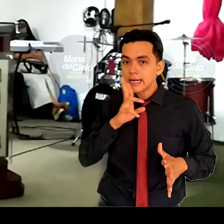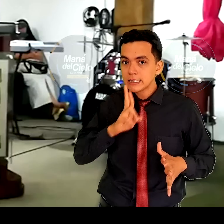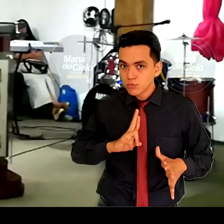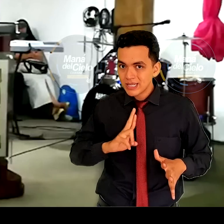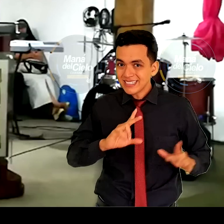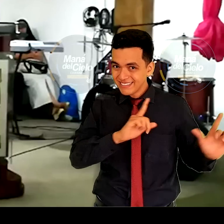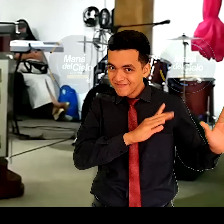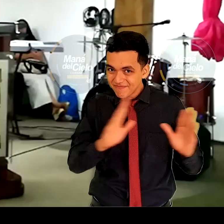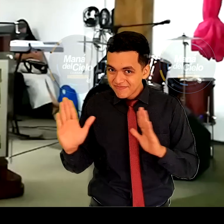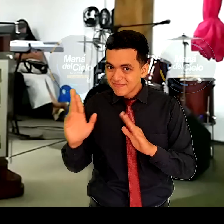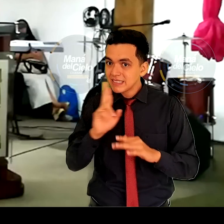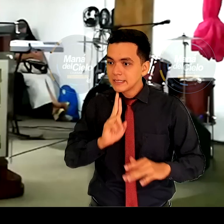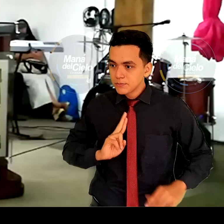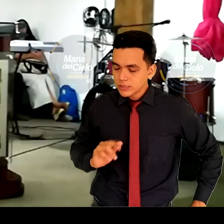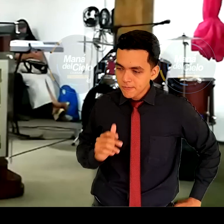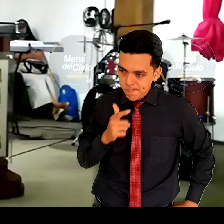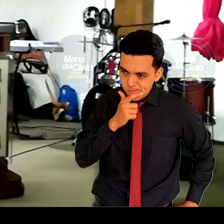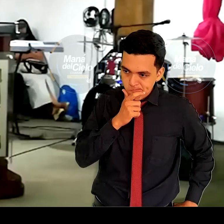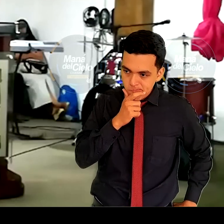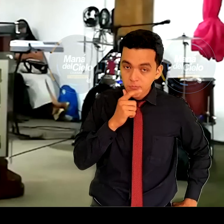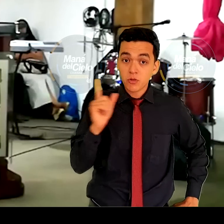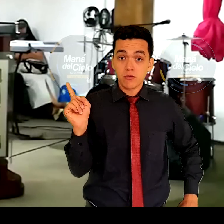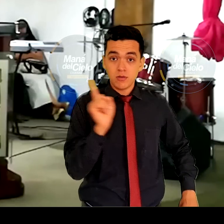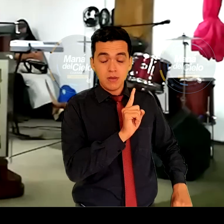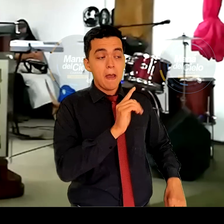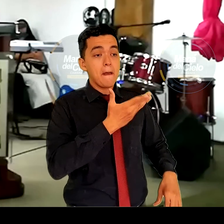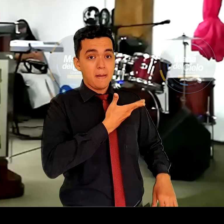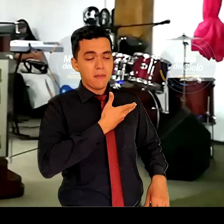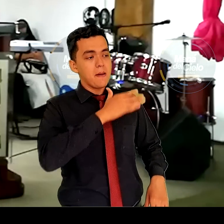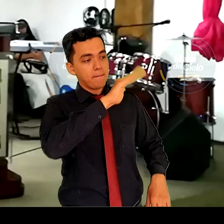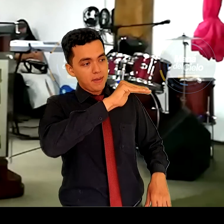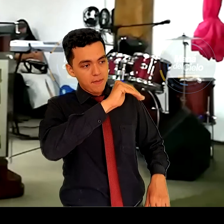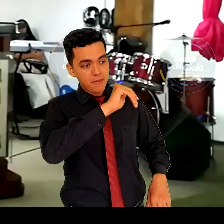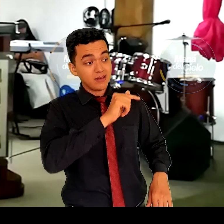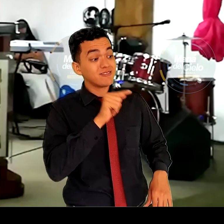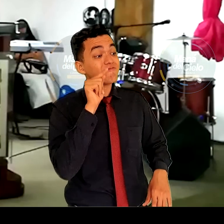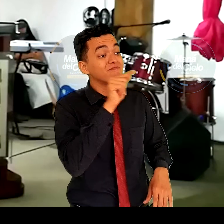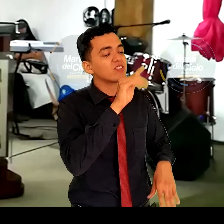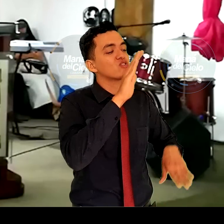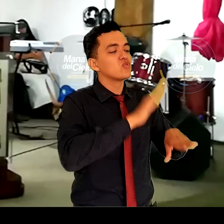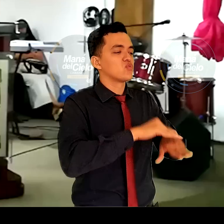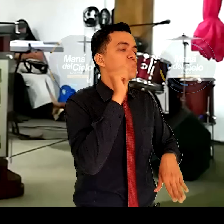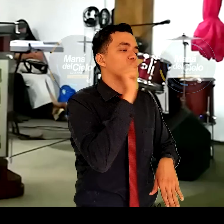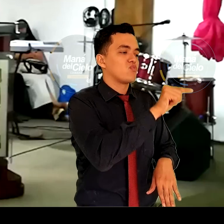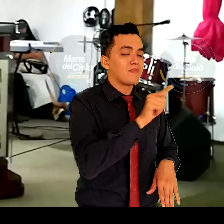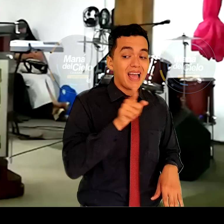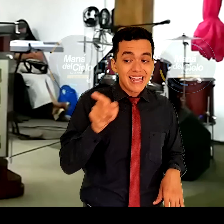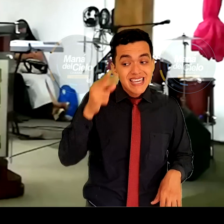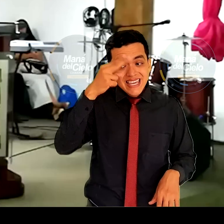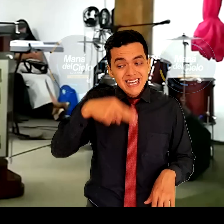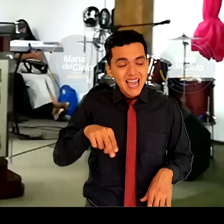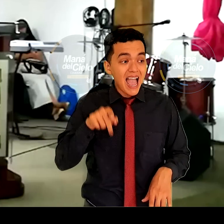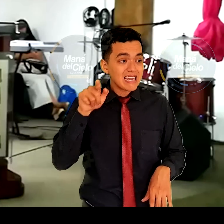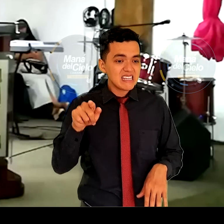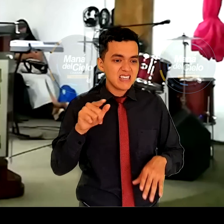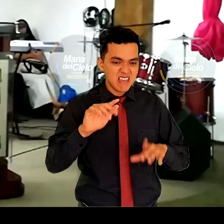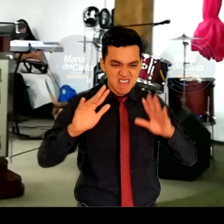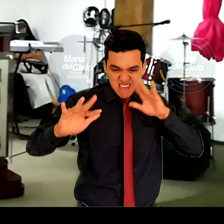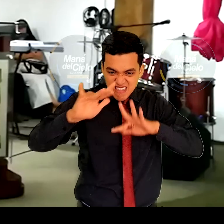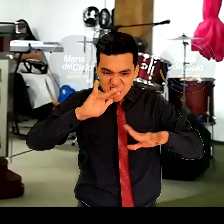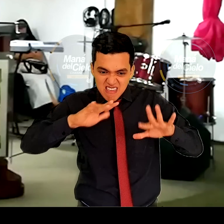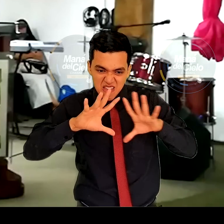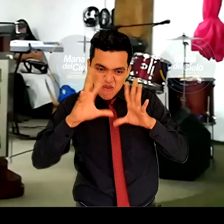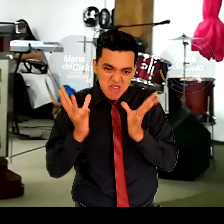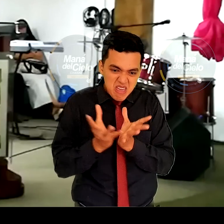eso. Usted la empujó. Digo: ¿cómo así, hermana? Le dije: sí, porque usted siempre manejó un evangelio de fracaso. Usted siempre manejó